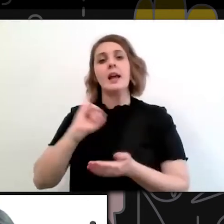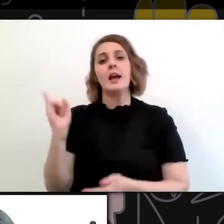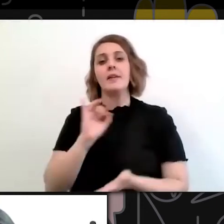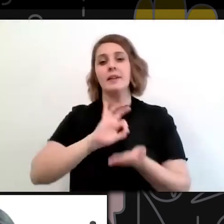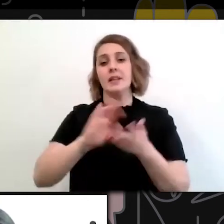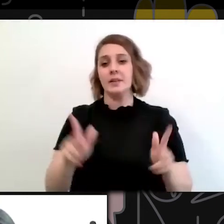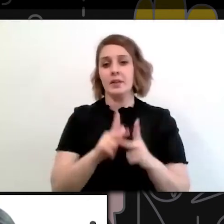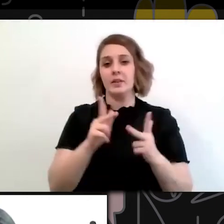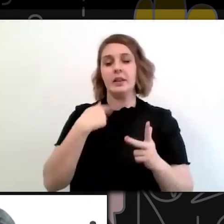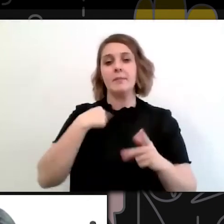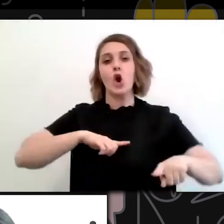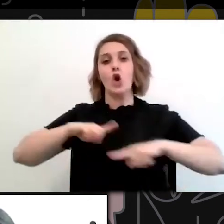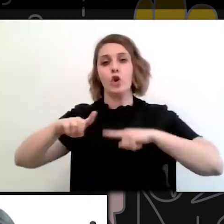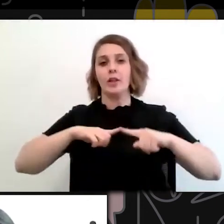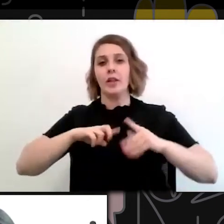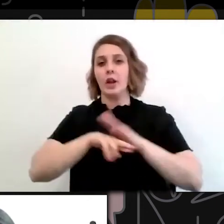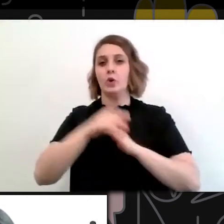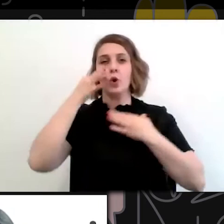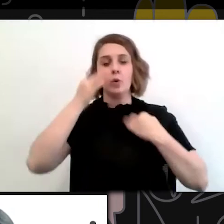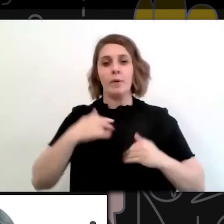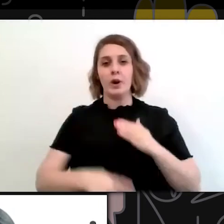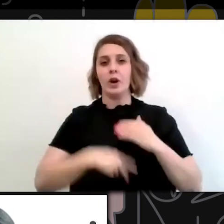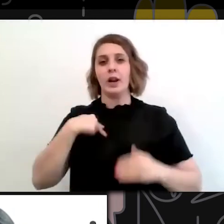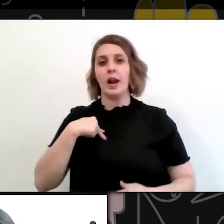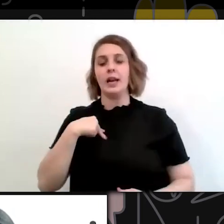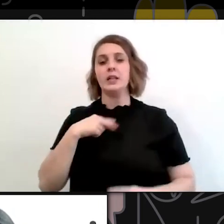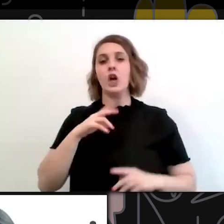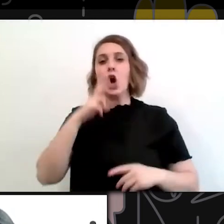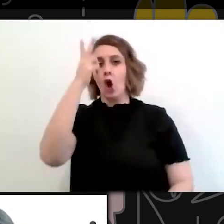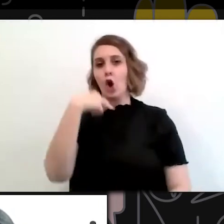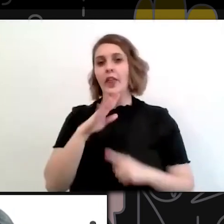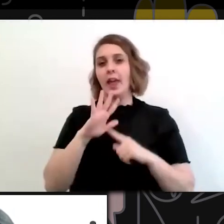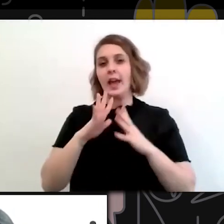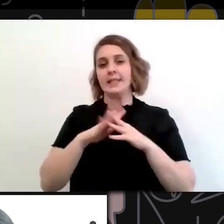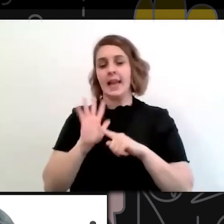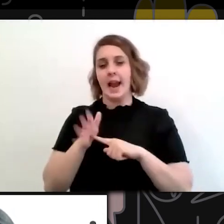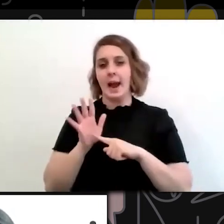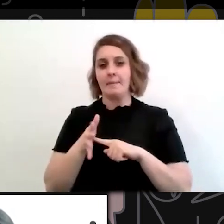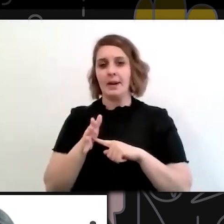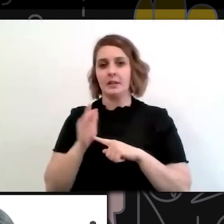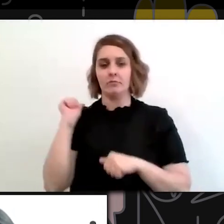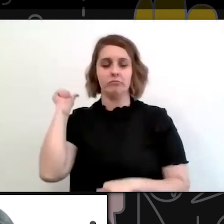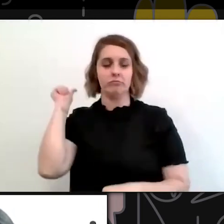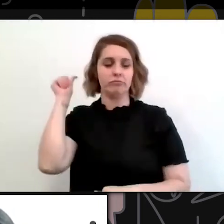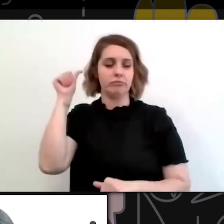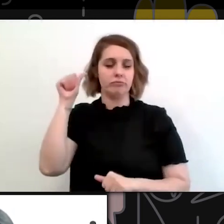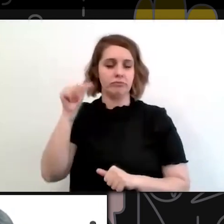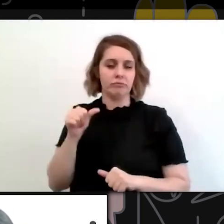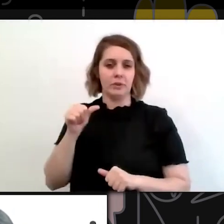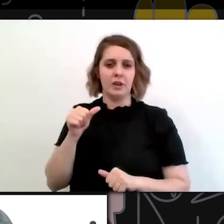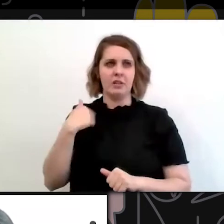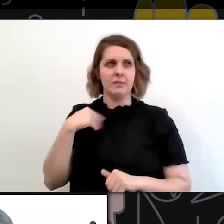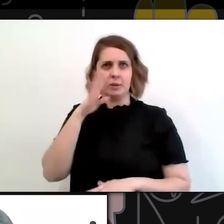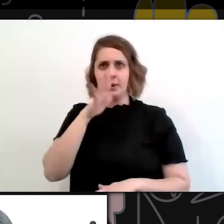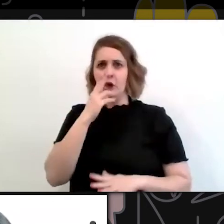jefa de Coordinación de Recursos Humanos Generales en ONCE en Castilla-La Mancha durante muchos años. Yo he calculado 17